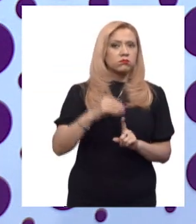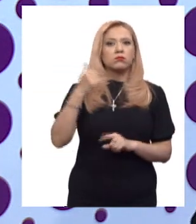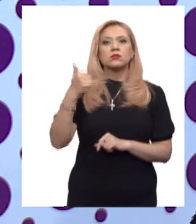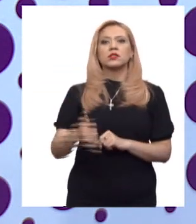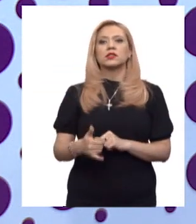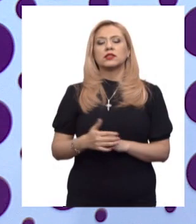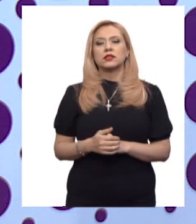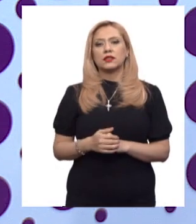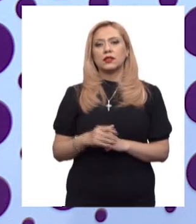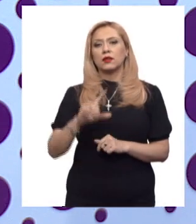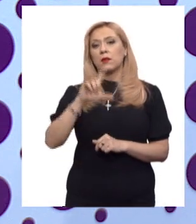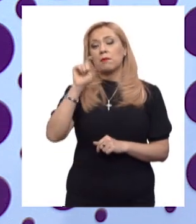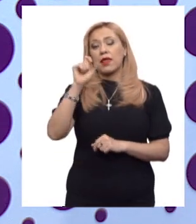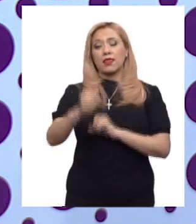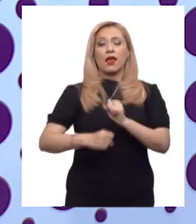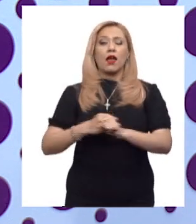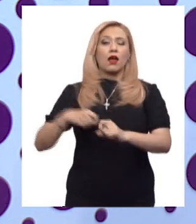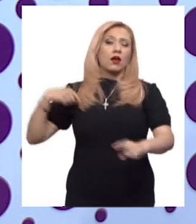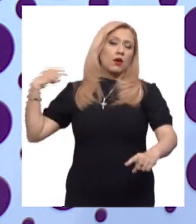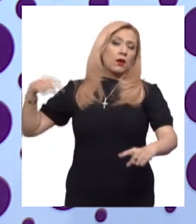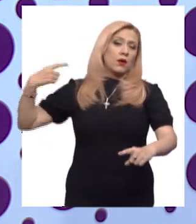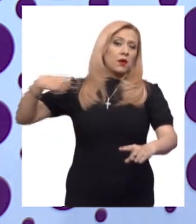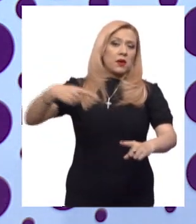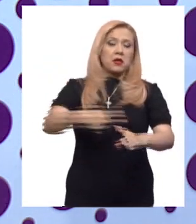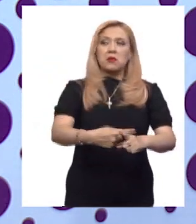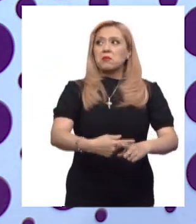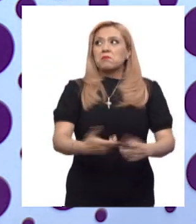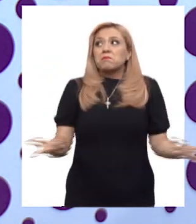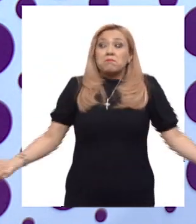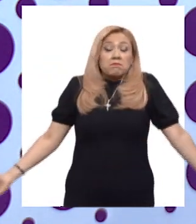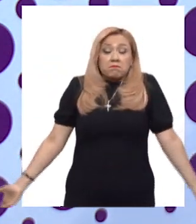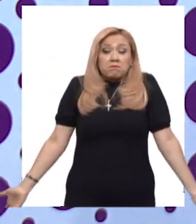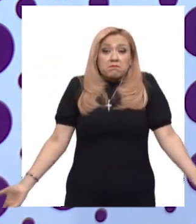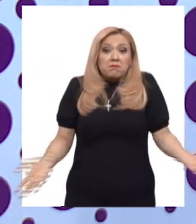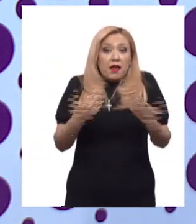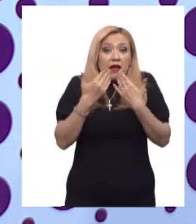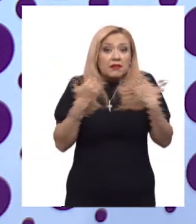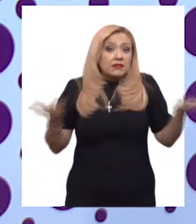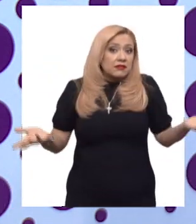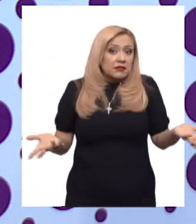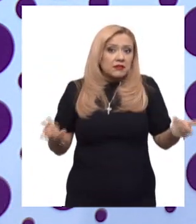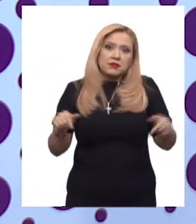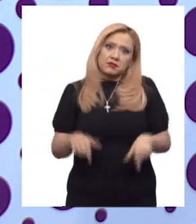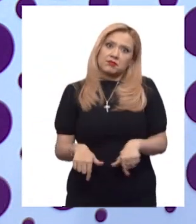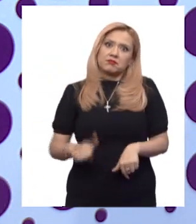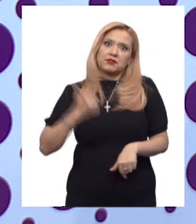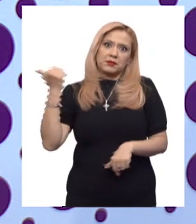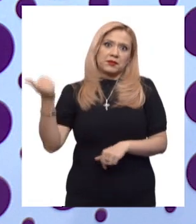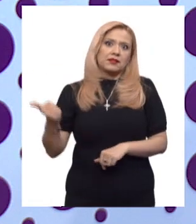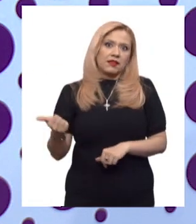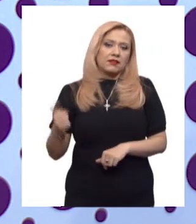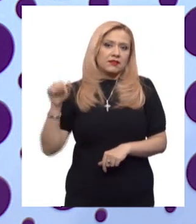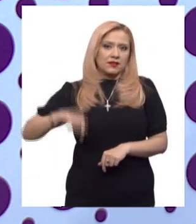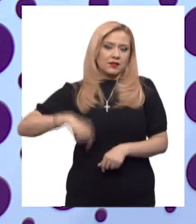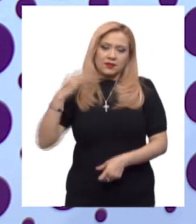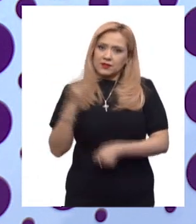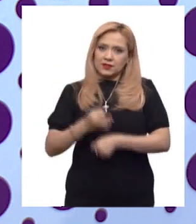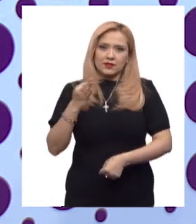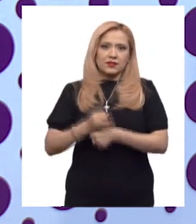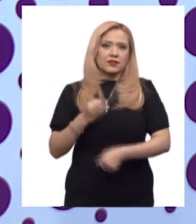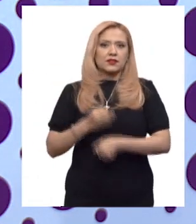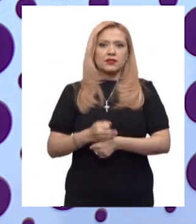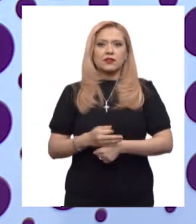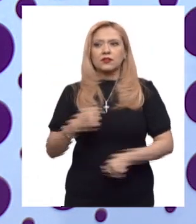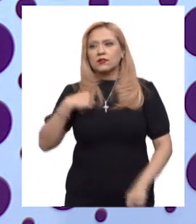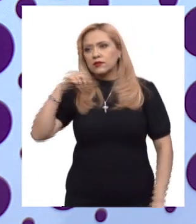que 20 años después no hay ni una ley mejor ni una implementación mejor. Yo siempre digo es que la mejor implementación que conozco de una